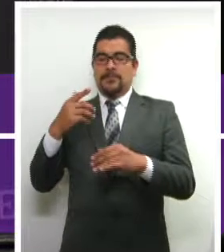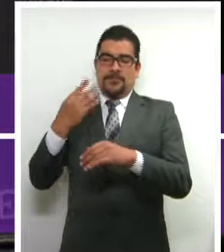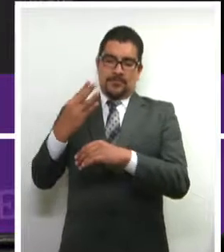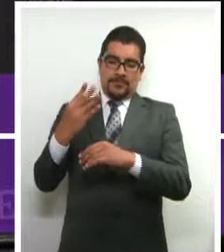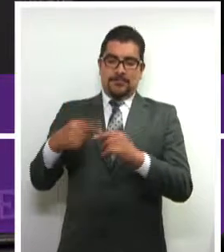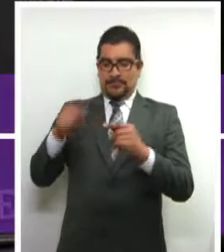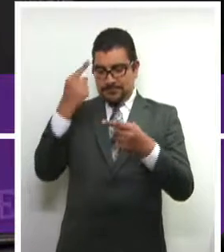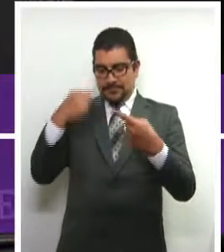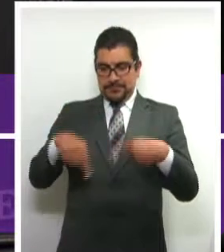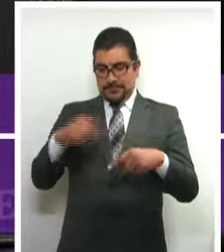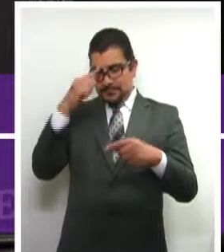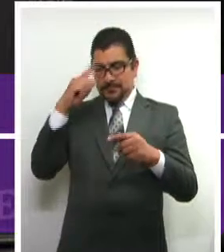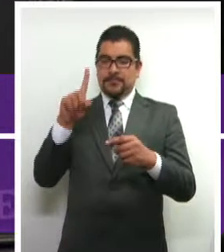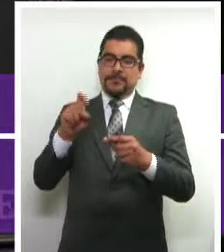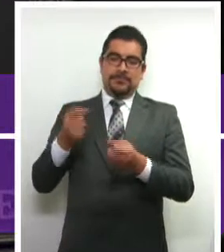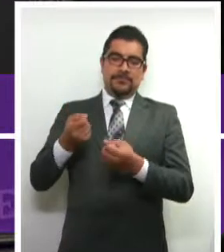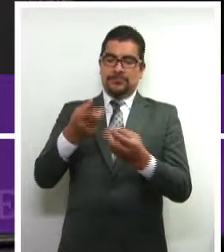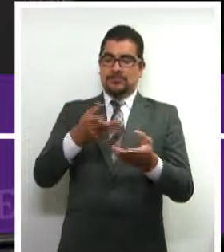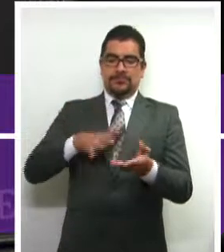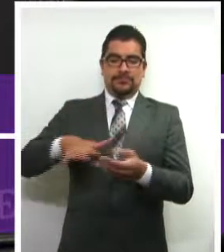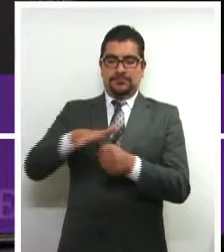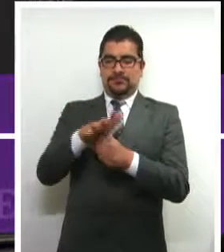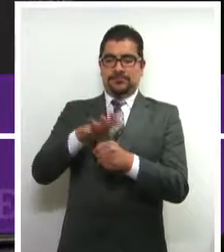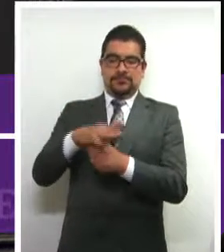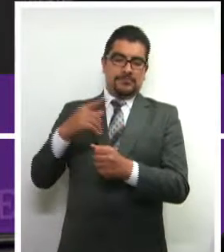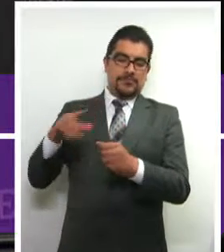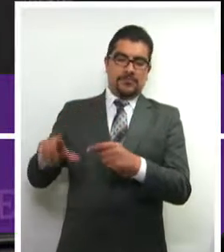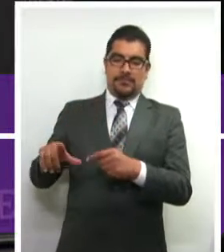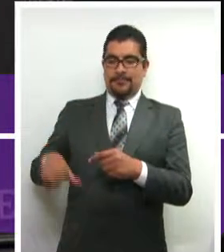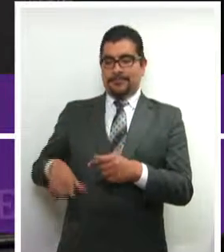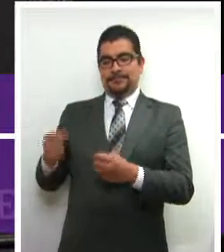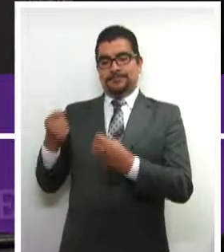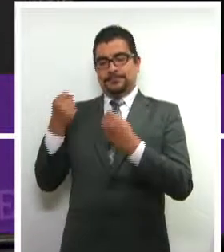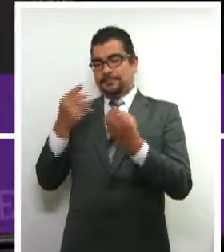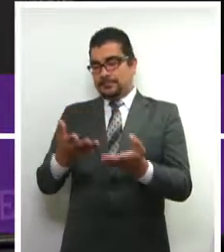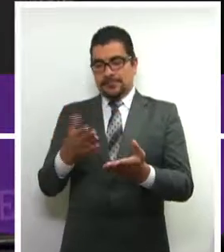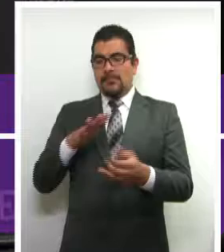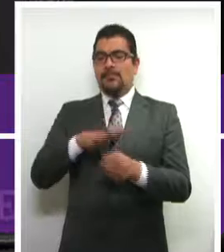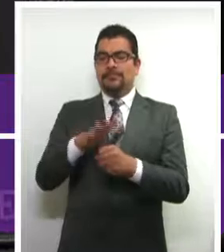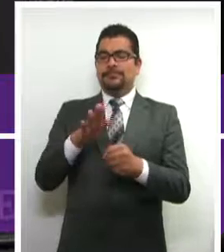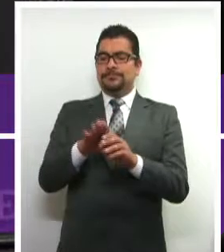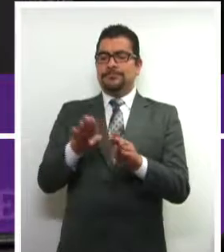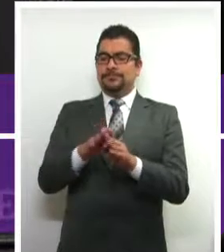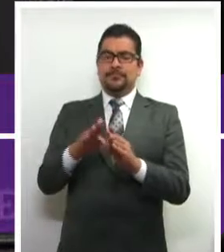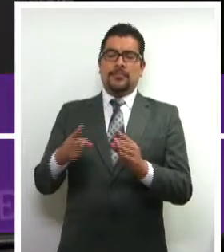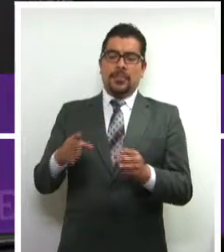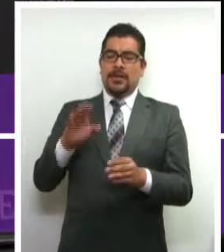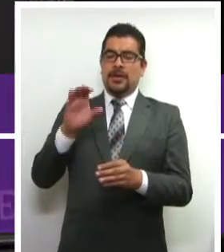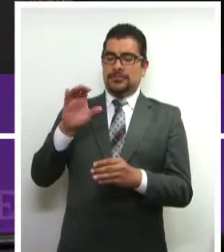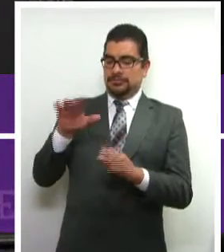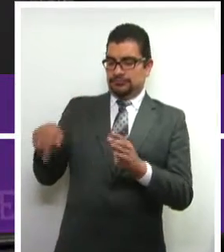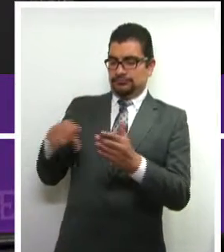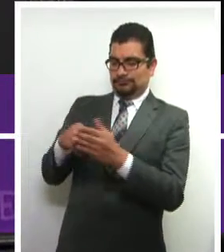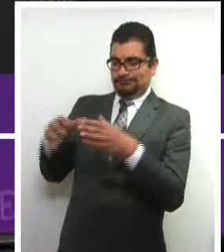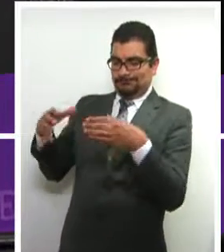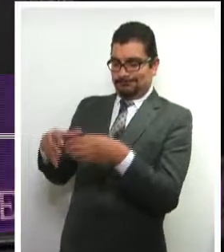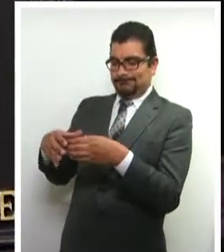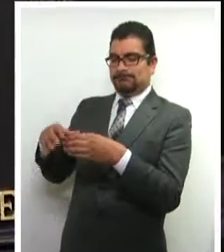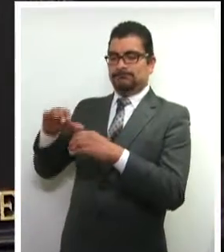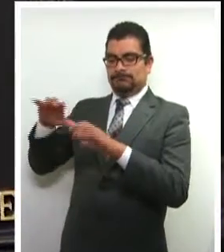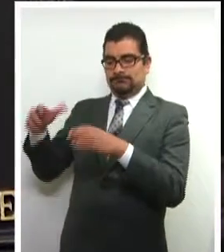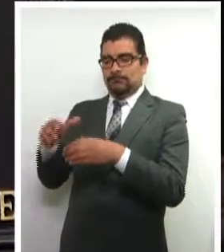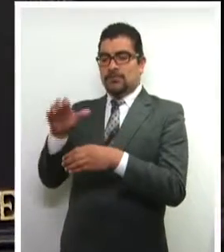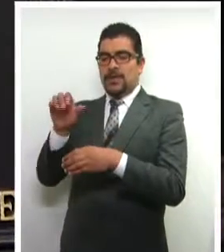abasto de agua y su saneamiento será prestado por el gobierno de la ciudad a través de un ente público con